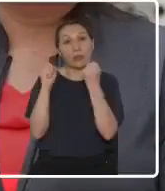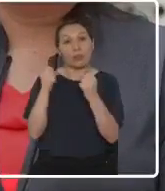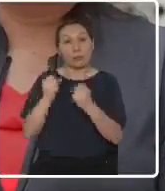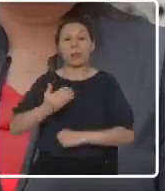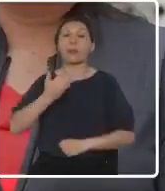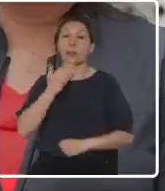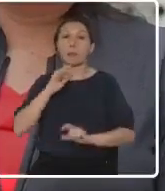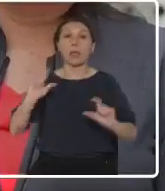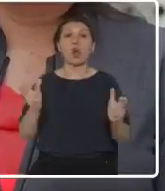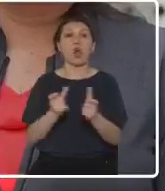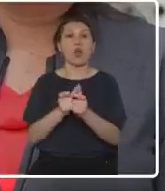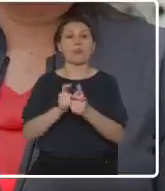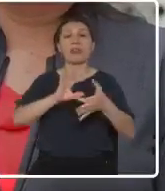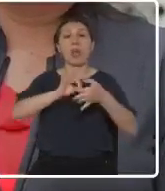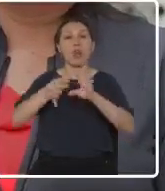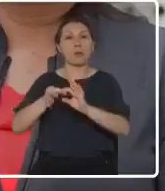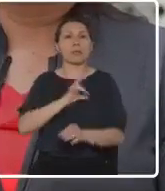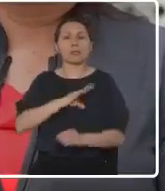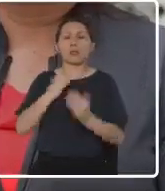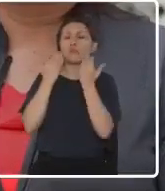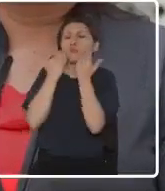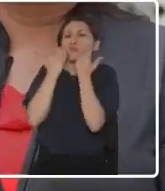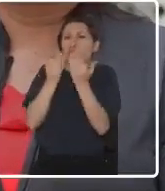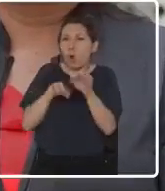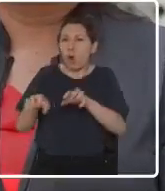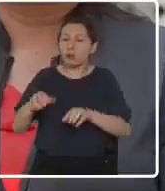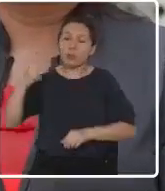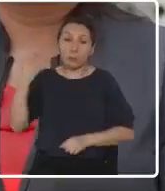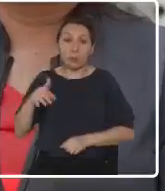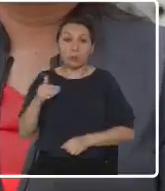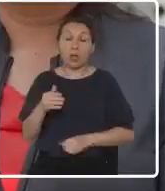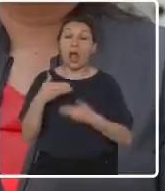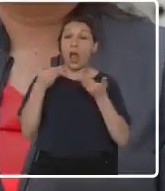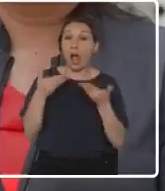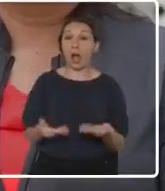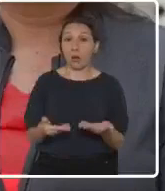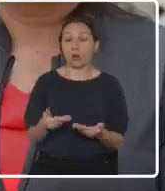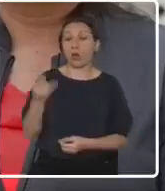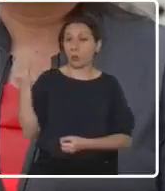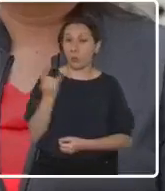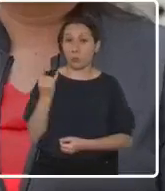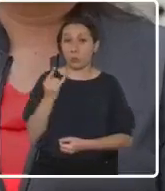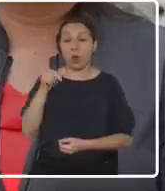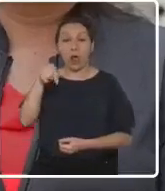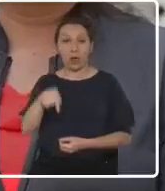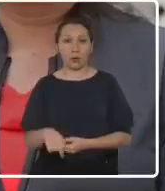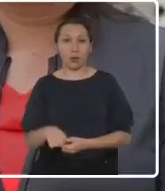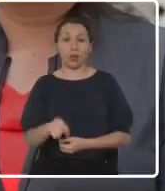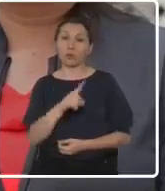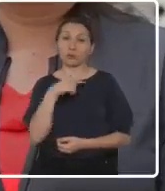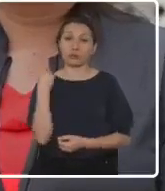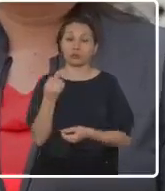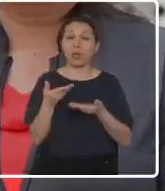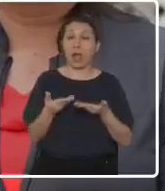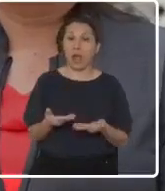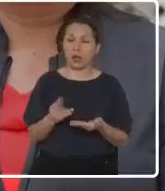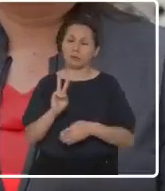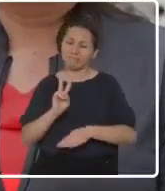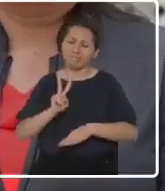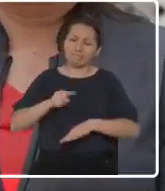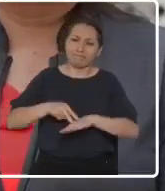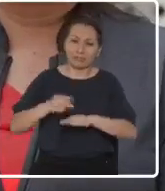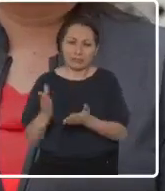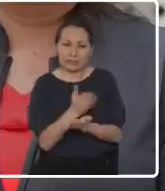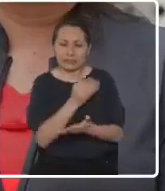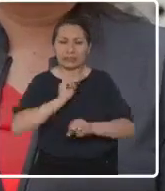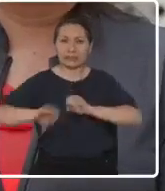y también al Comité Olímpico de Chile por esta donación importante, porque estamos hoy día en la emergencia. Estamos hoy día poniéndonos de pie,